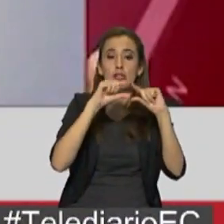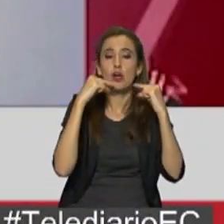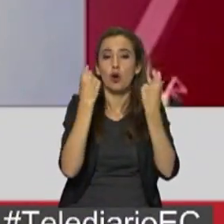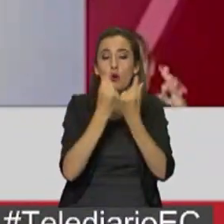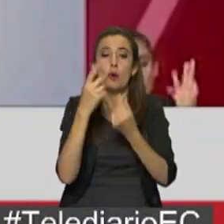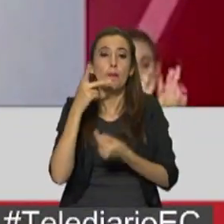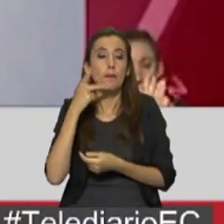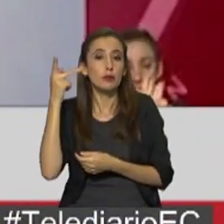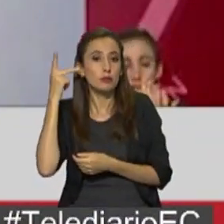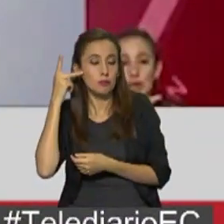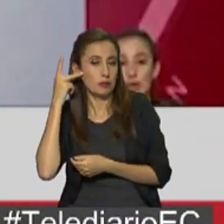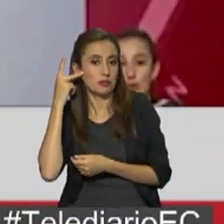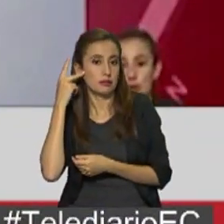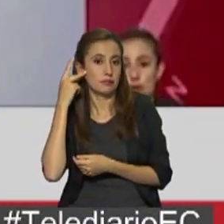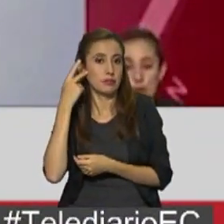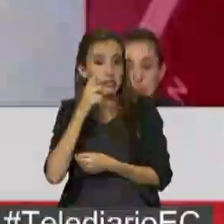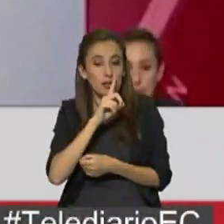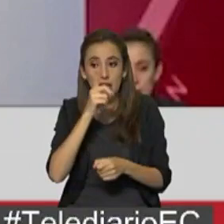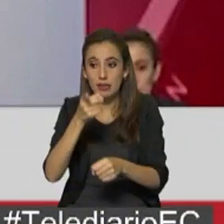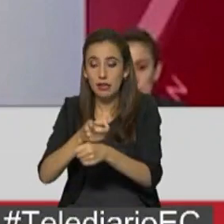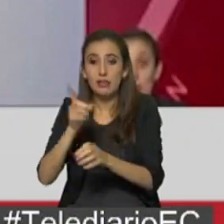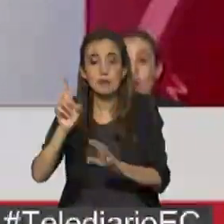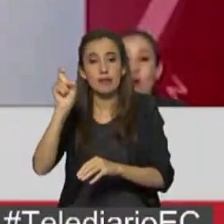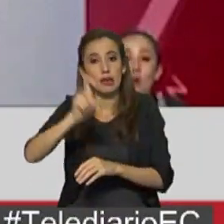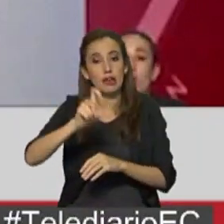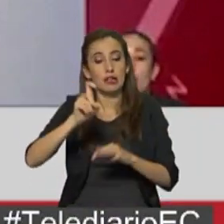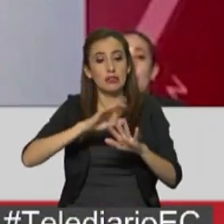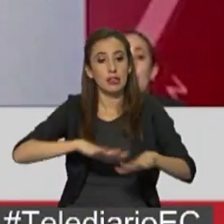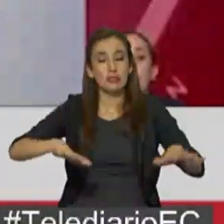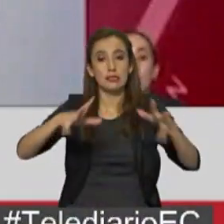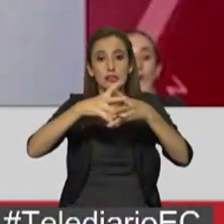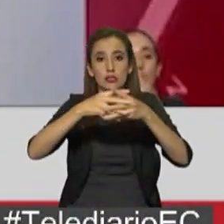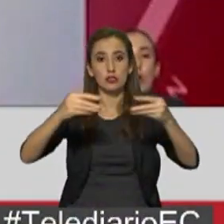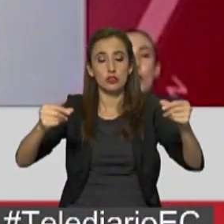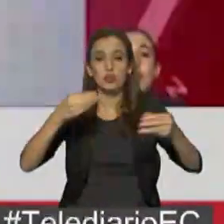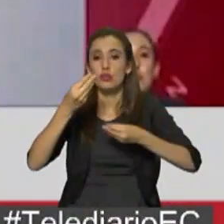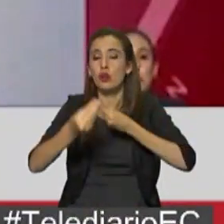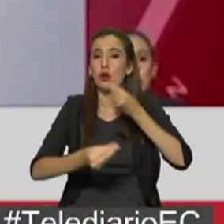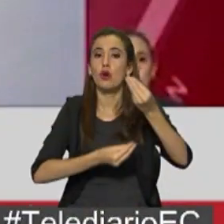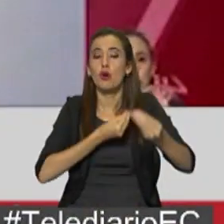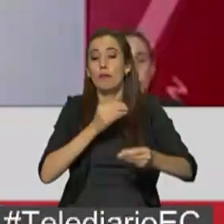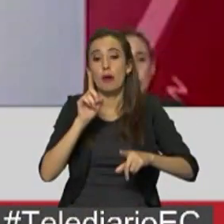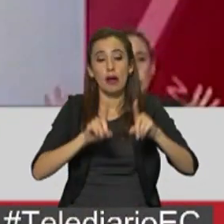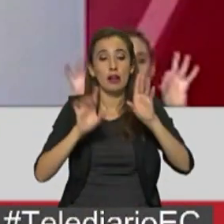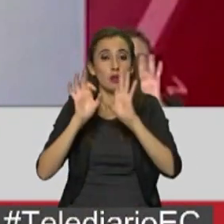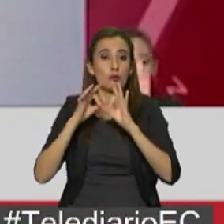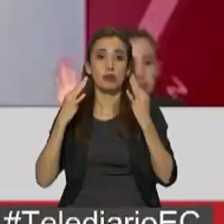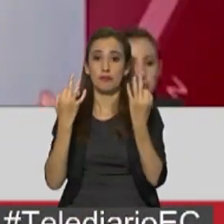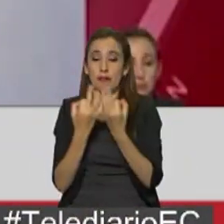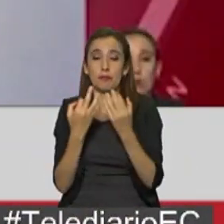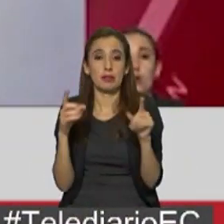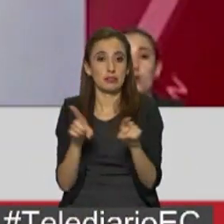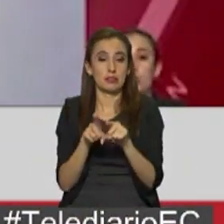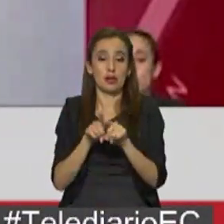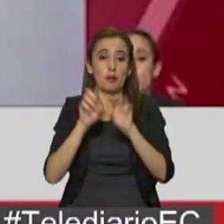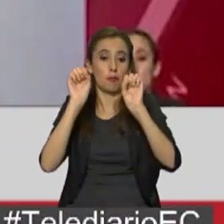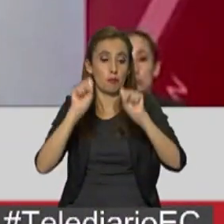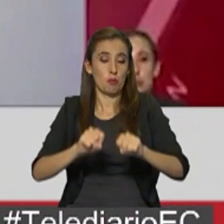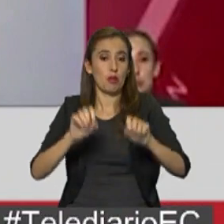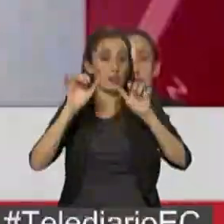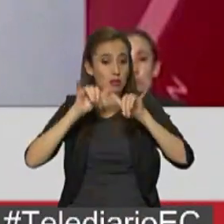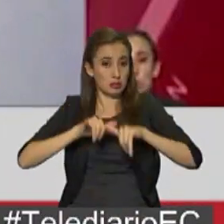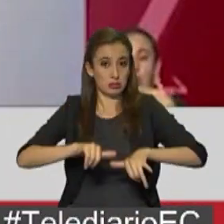identifique que dar realmente sus necesidades y lleguen a soluciones como que aquellas familias que todavía pueden seguir